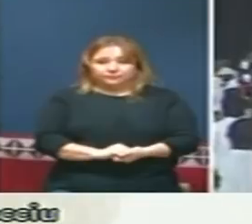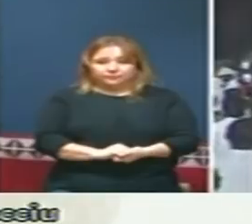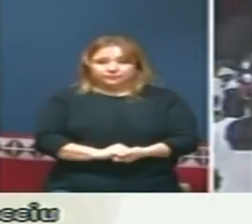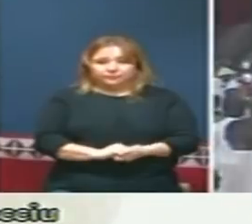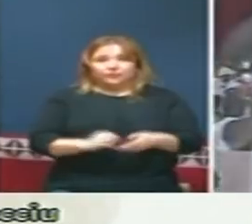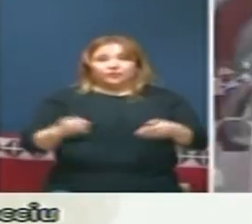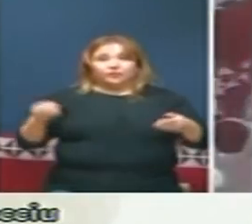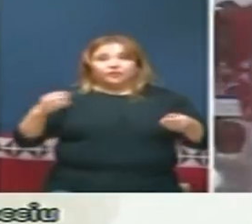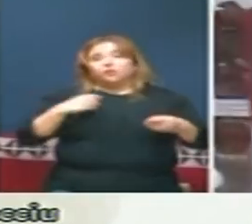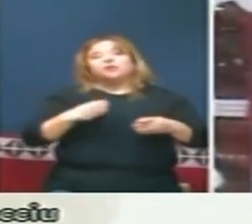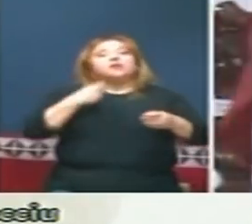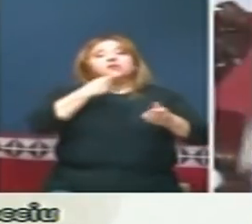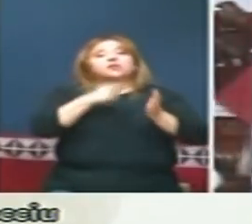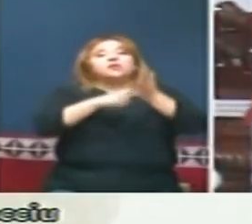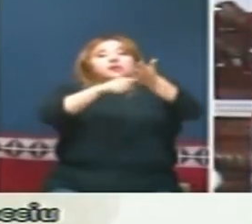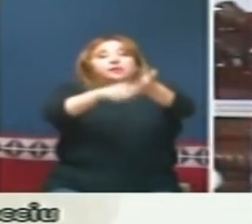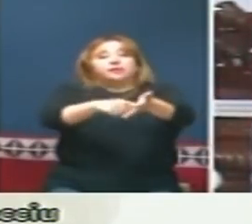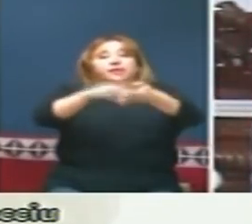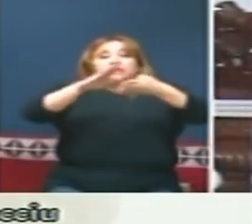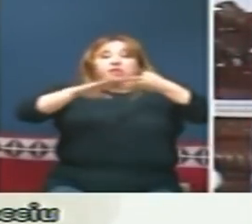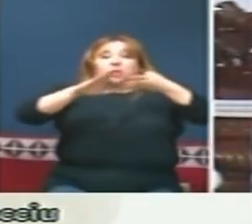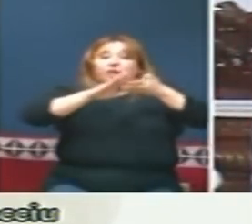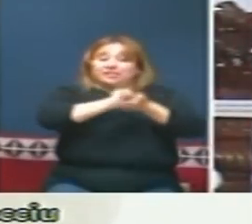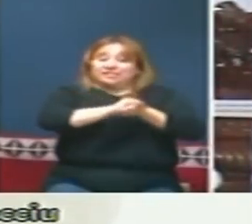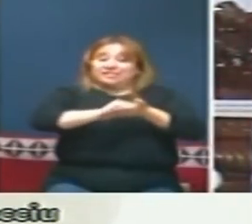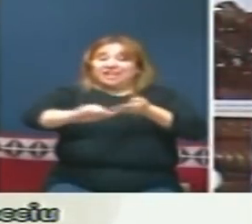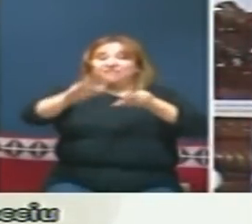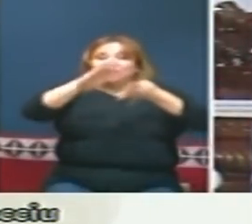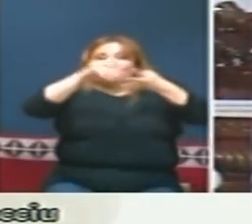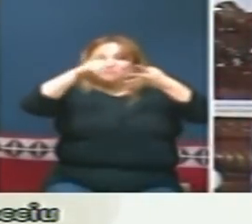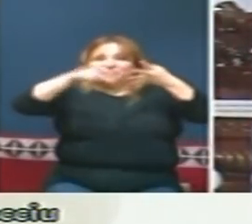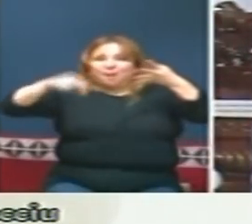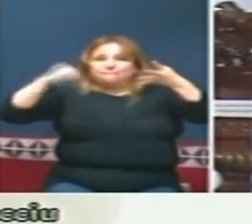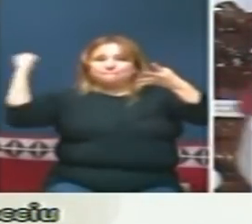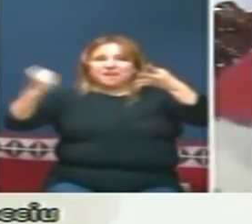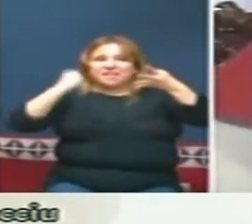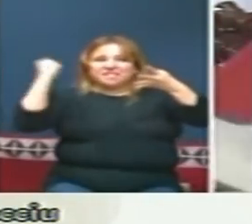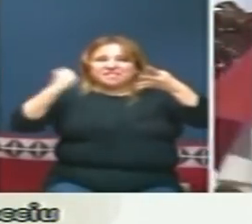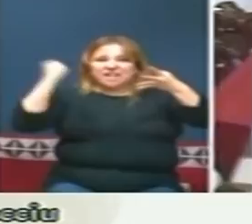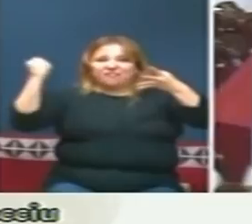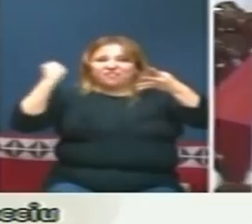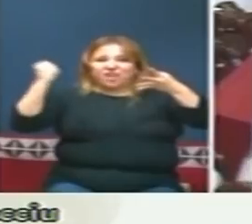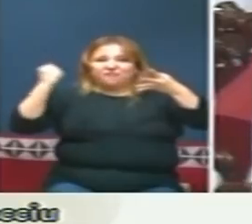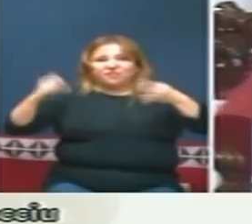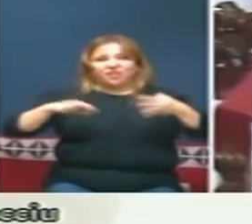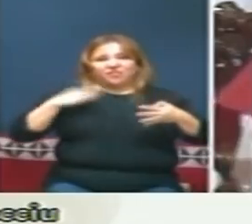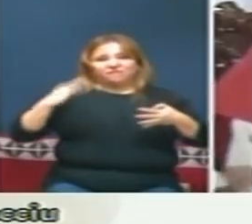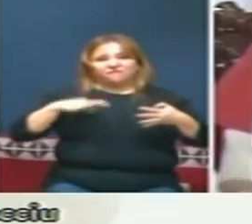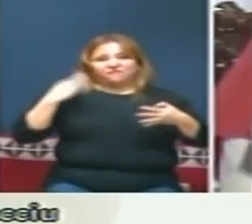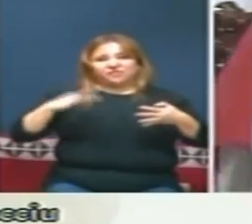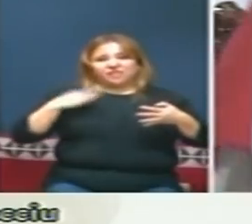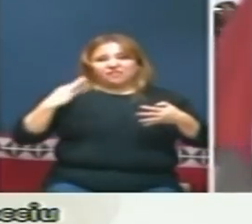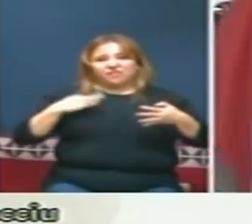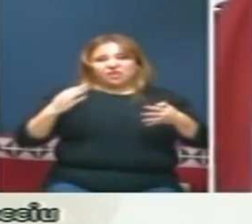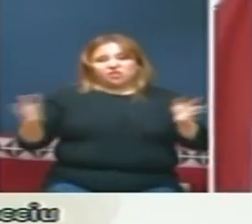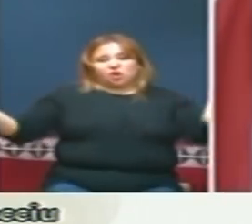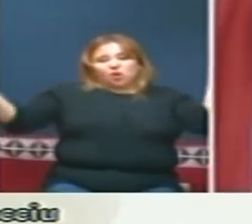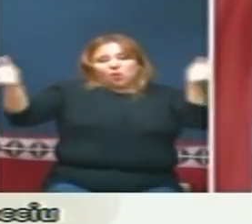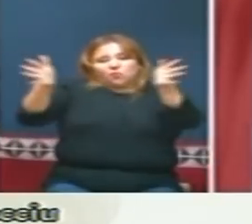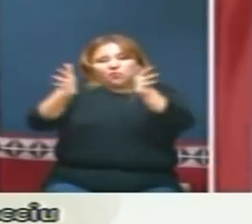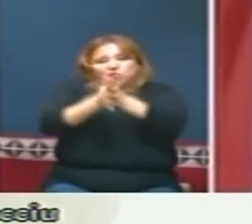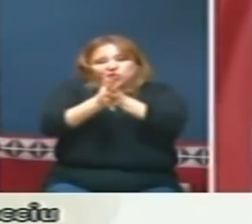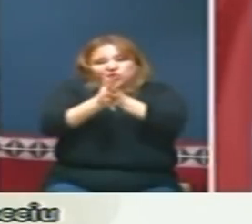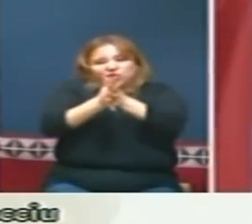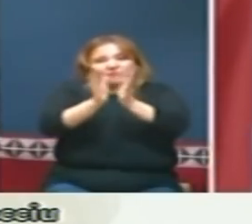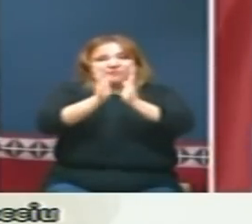Iluminados con el ejemplo de los santos mártires que fueron en su vida luz y sal del mundo, y uniendo nuestra oración a la